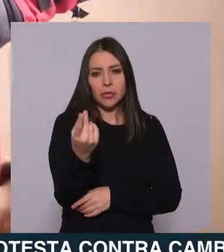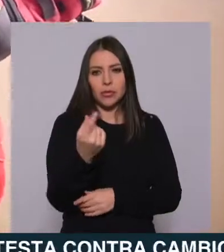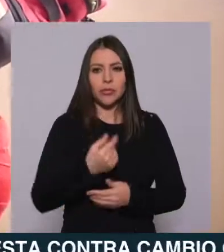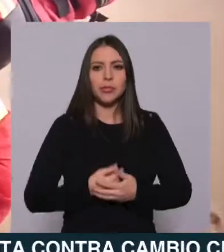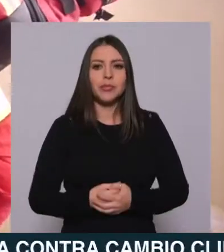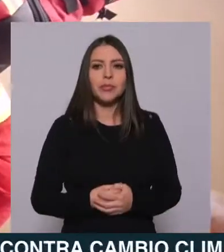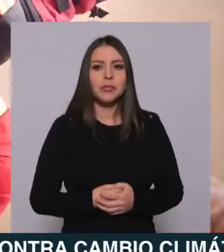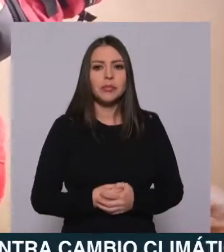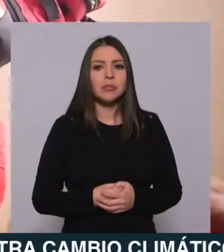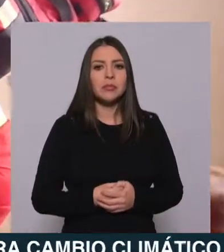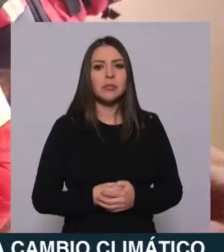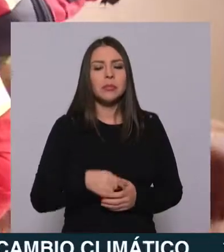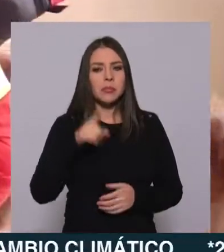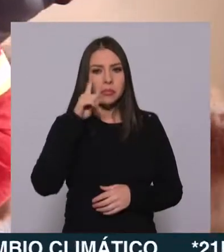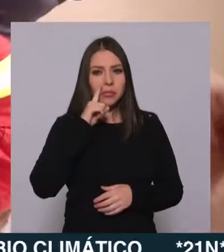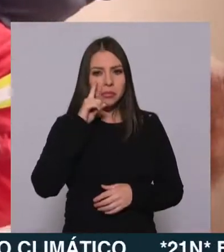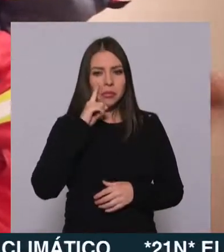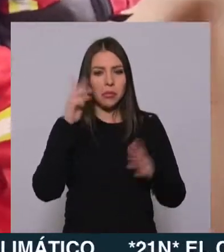consciente